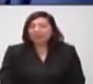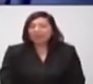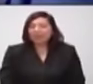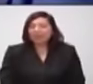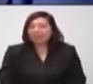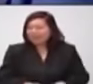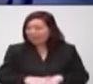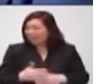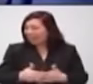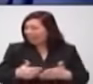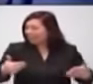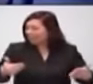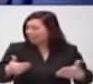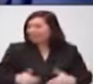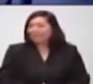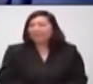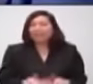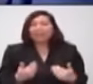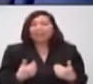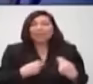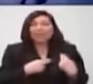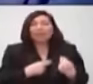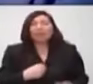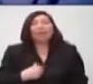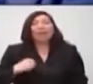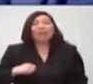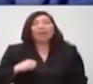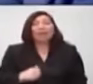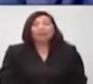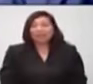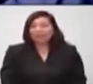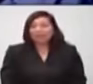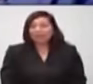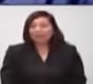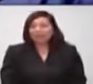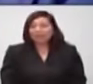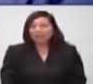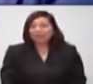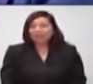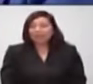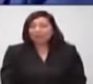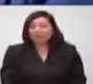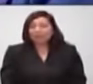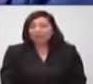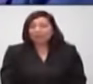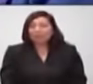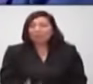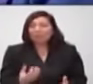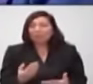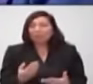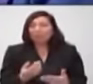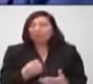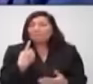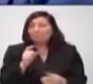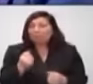En la gestión anterior que tenía a cargo el señor alcalde aquí presente, hubo humo blanco para